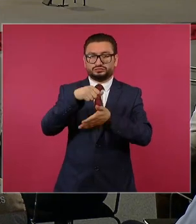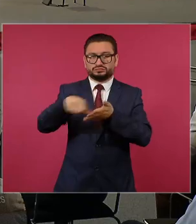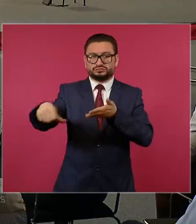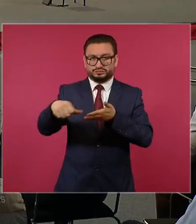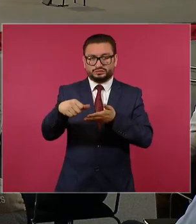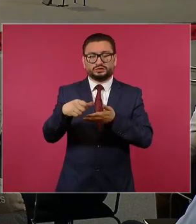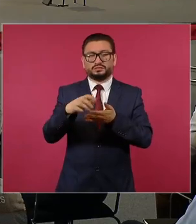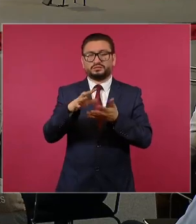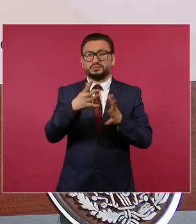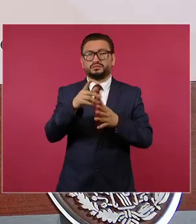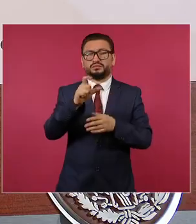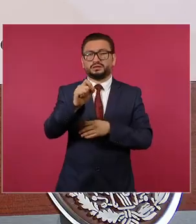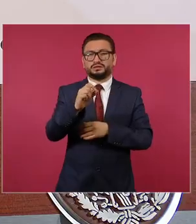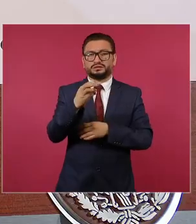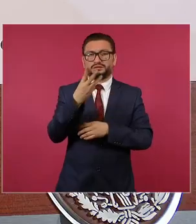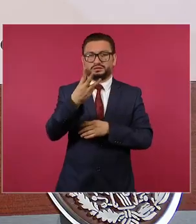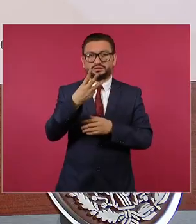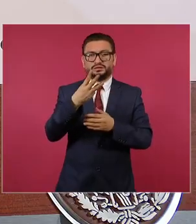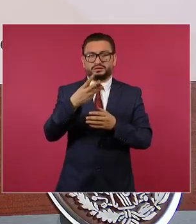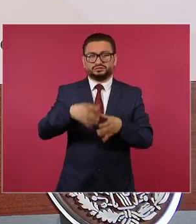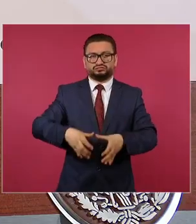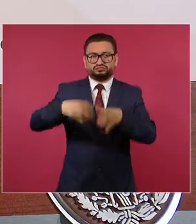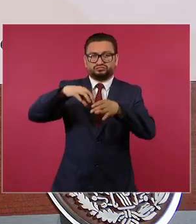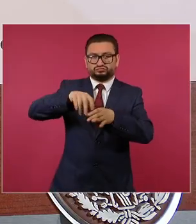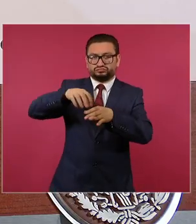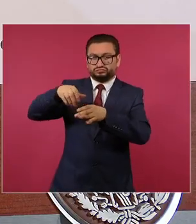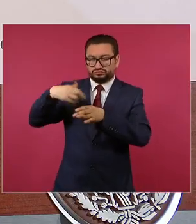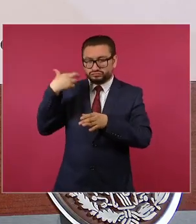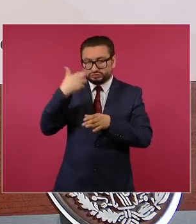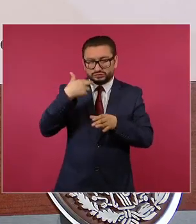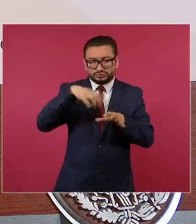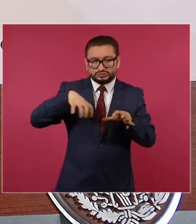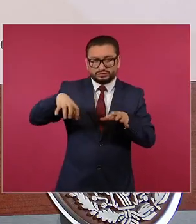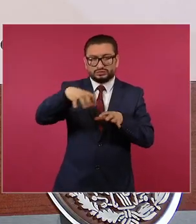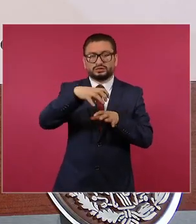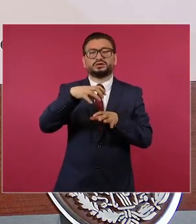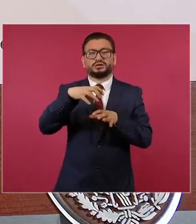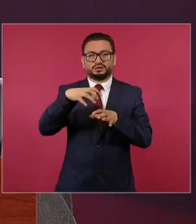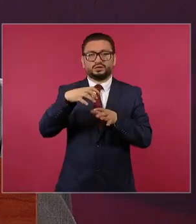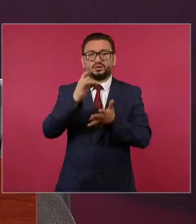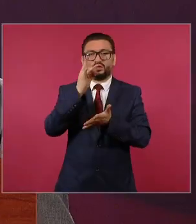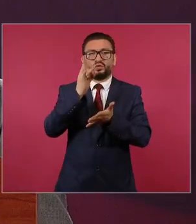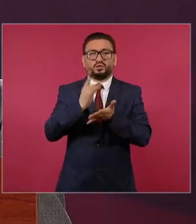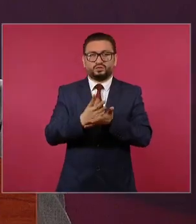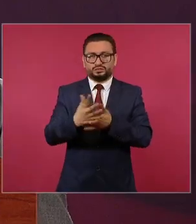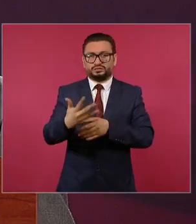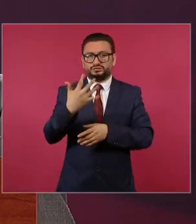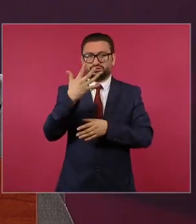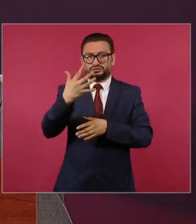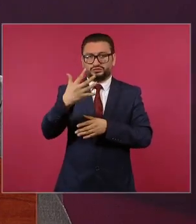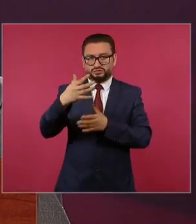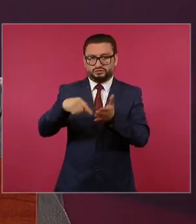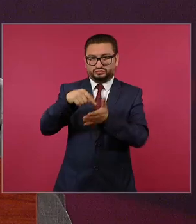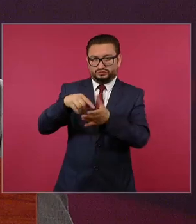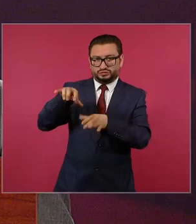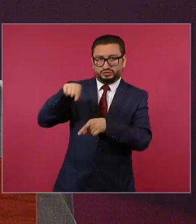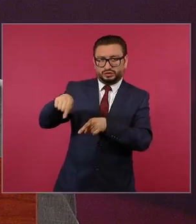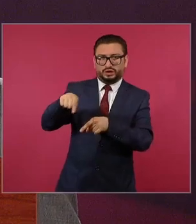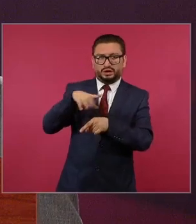de un total de 23 lotes de cilindros revisados, solamente inmovilizamos 5 de ellos, esto por